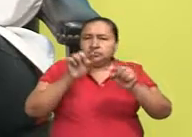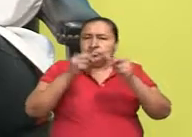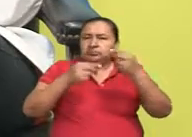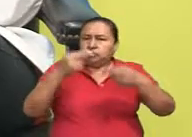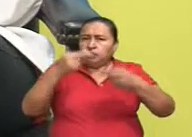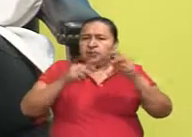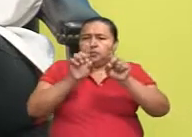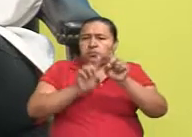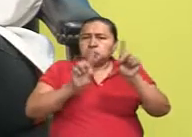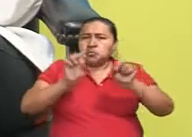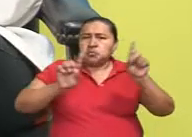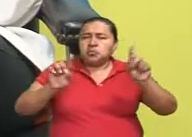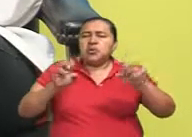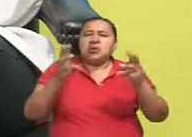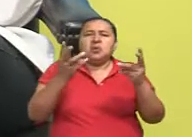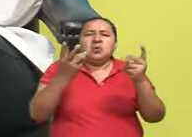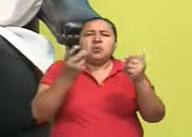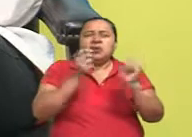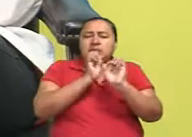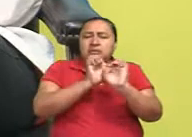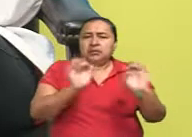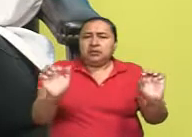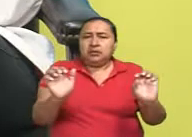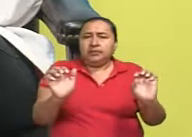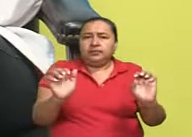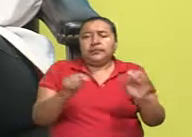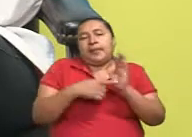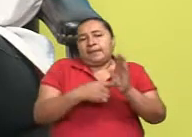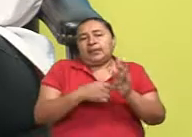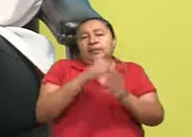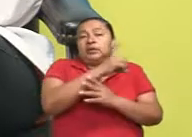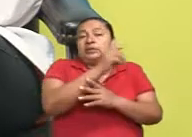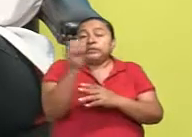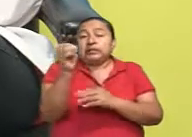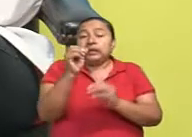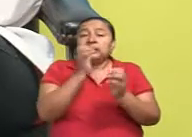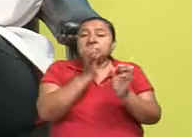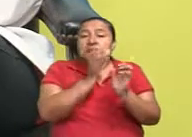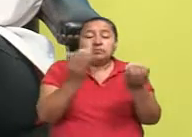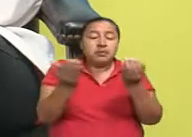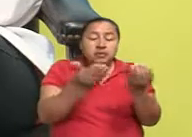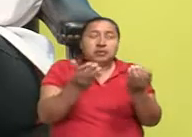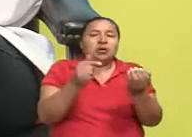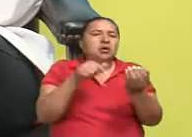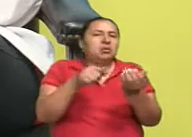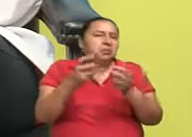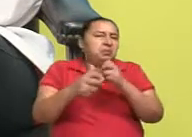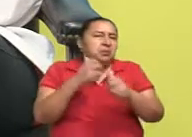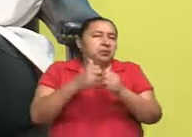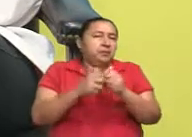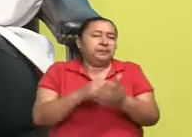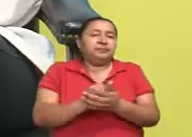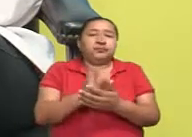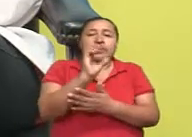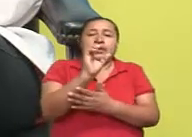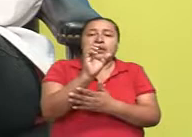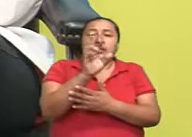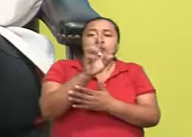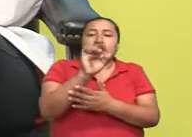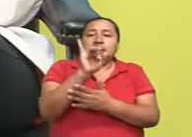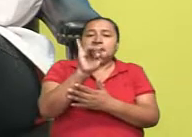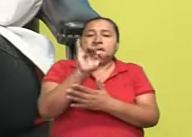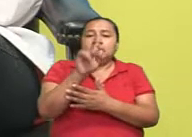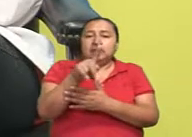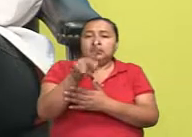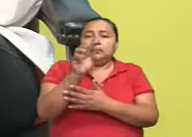tema, ¿cuántos niños, de, por ejemplo, de 100, padecen este trastorno? La criptorquidia es una